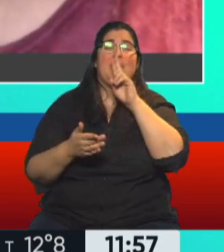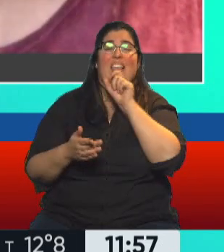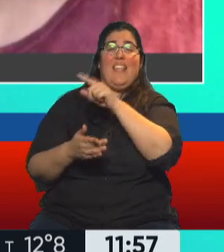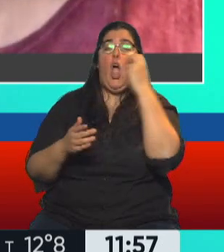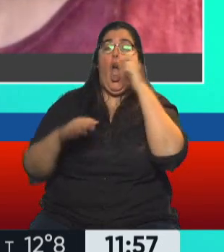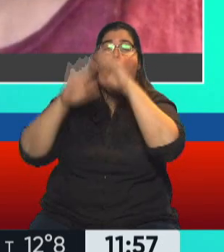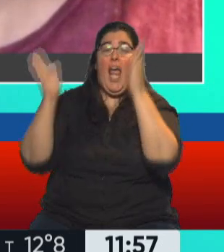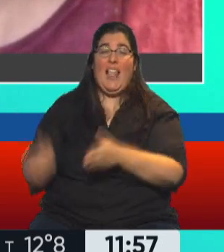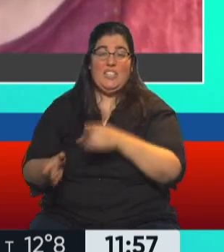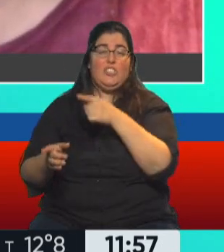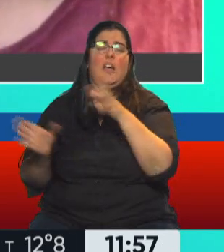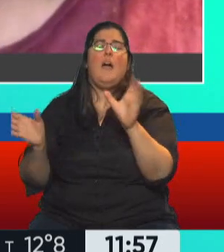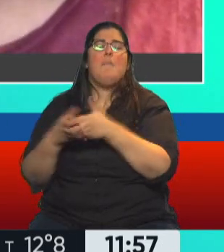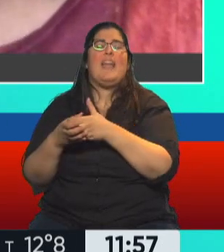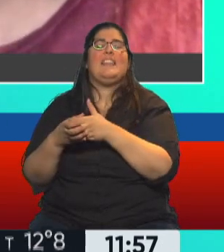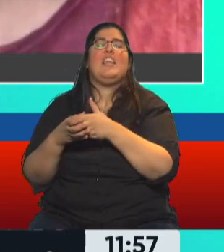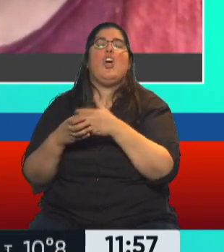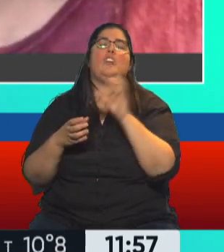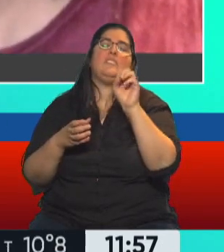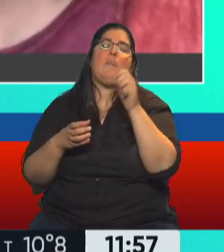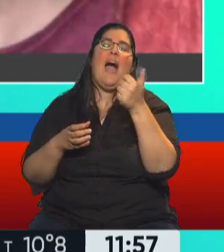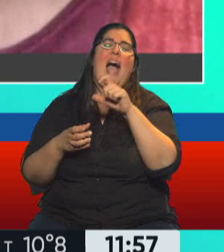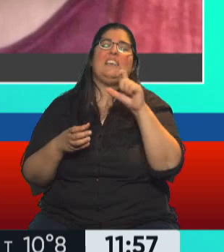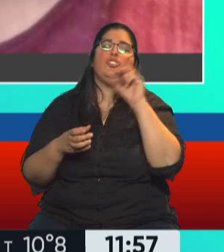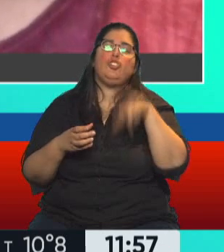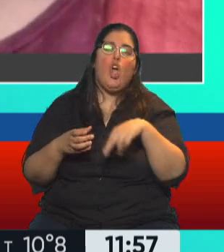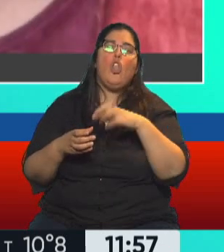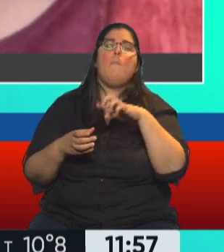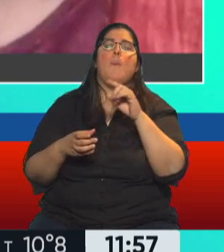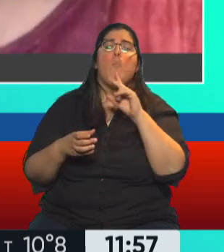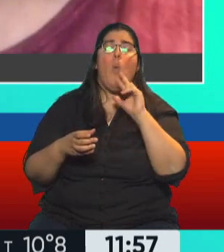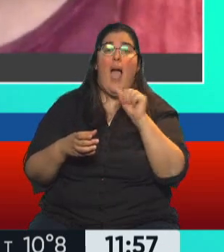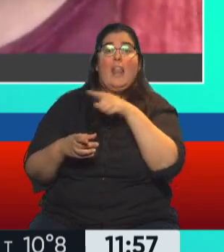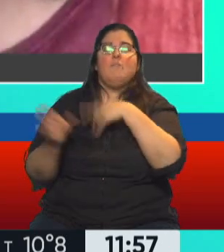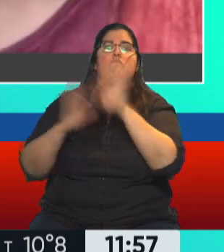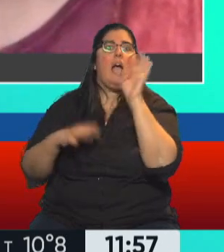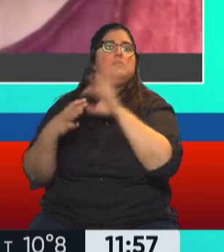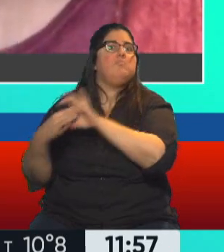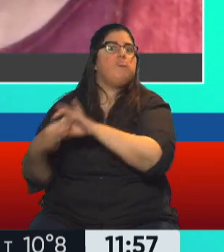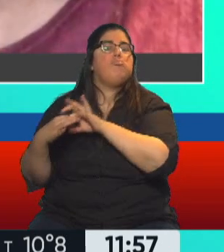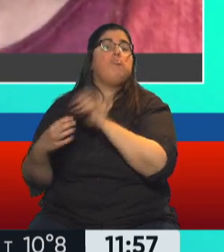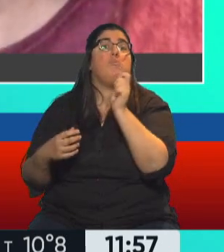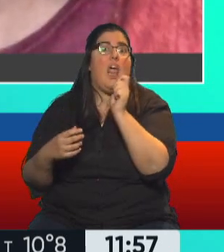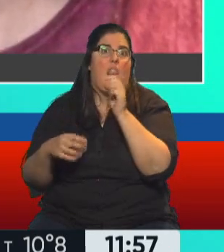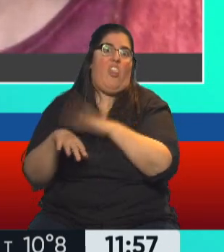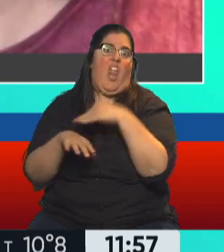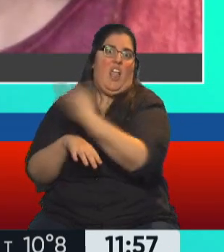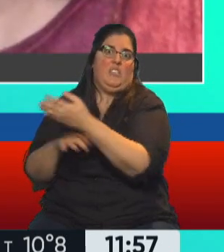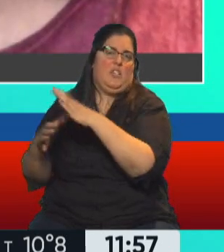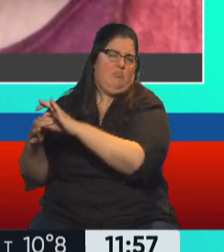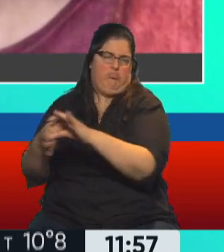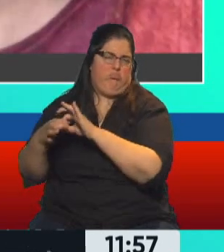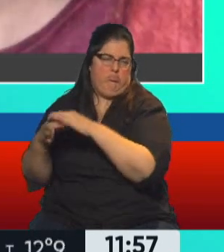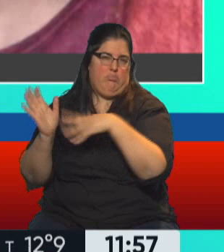que es del Partido de Acción Popular, y se ha aliado con la facción más de derecha, ¿no? Ellos